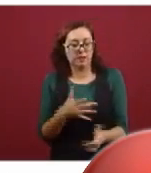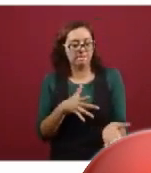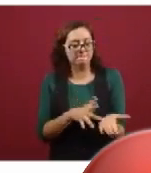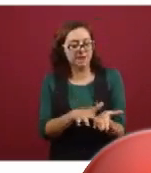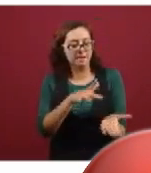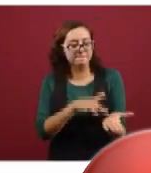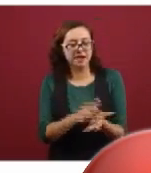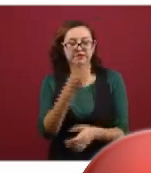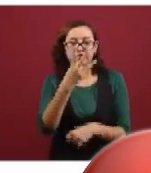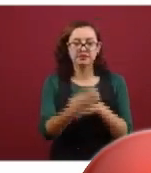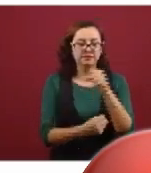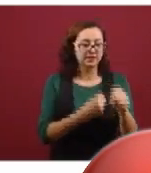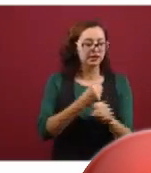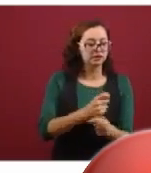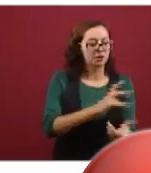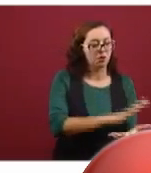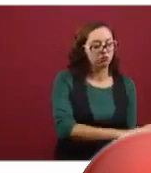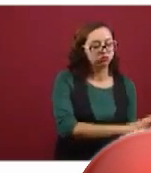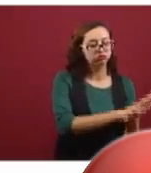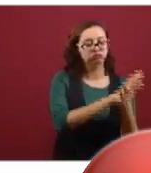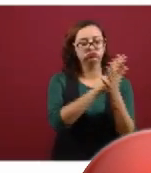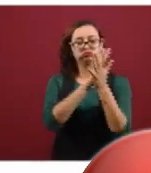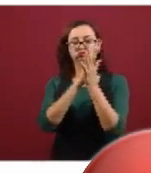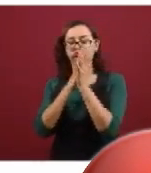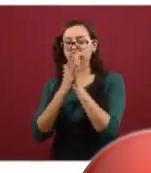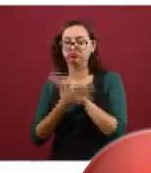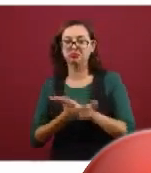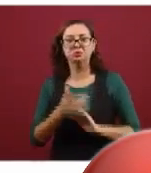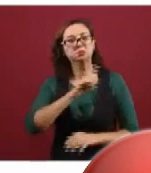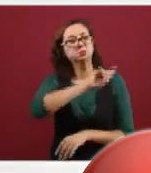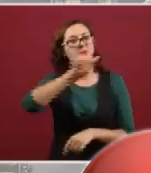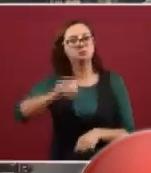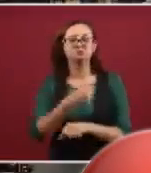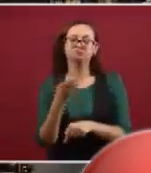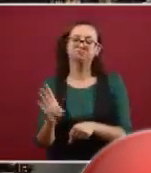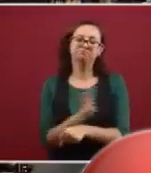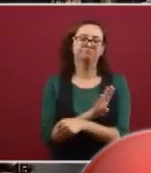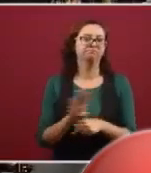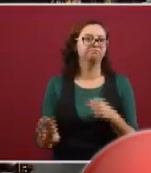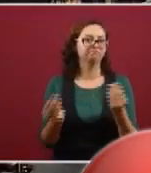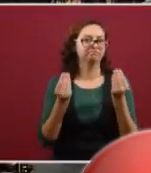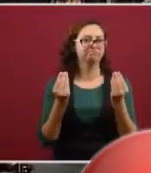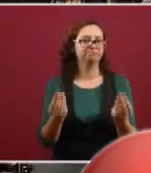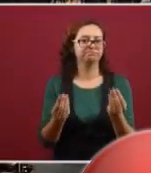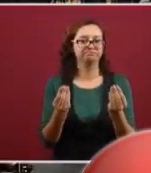de transición de la primera mitad de esta administración.